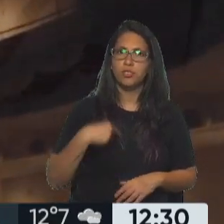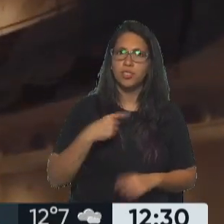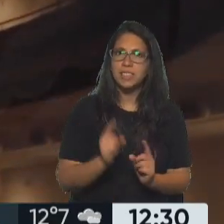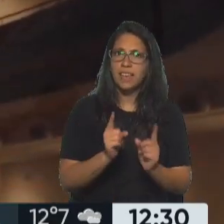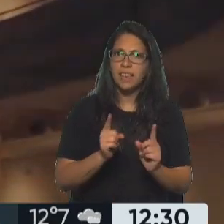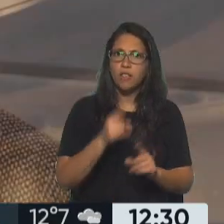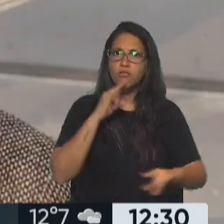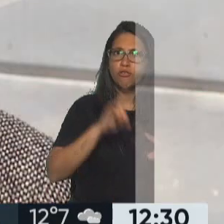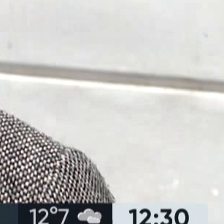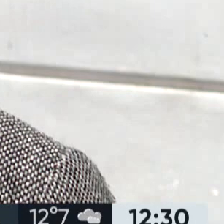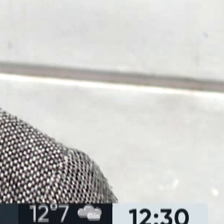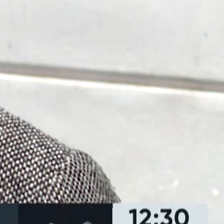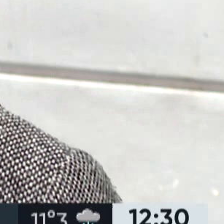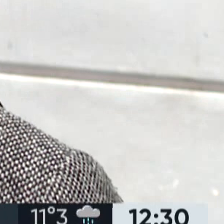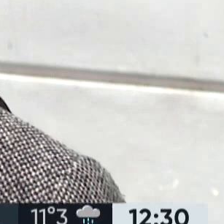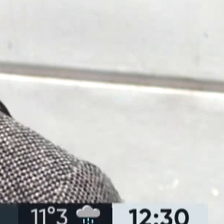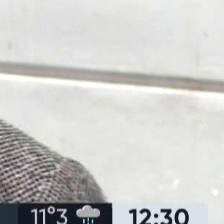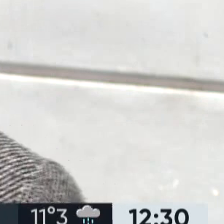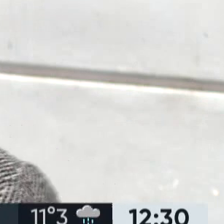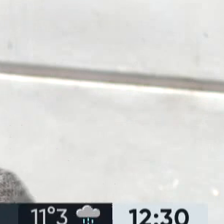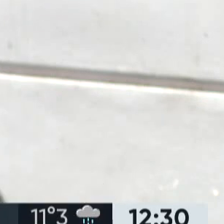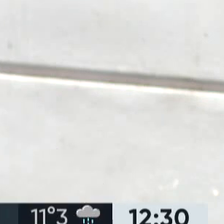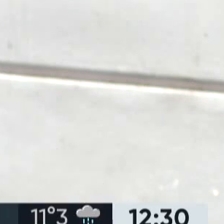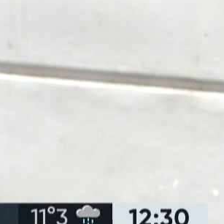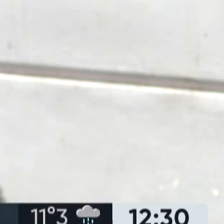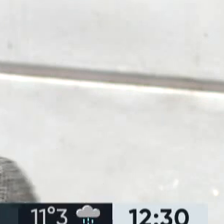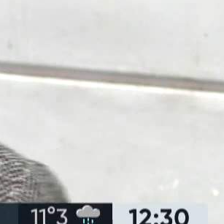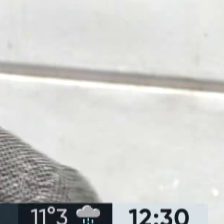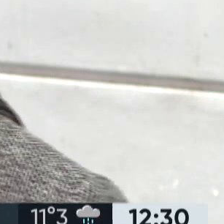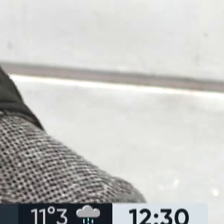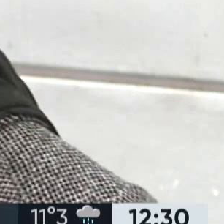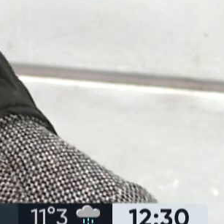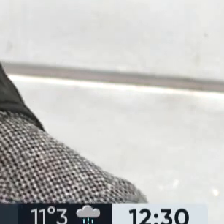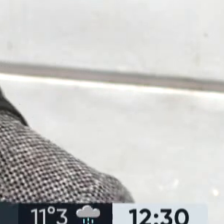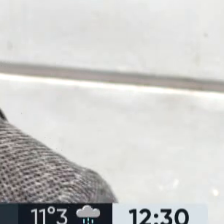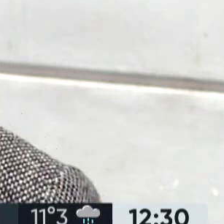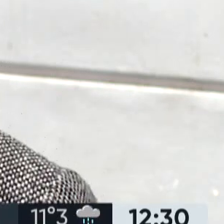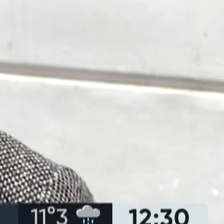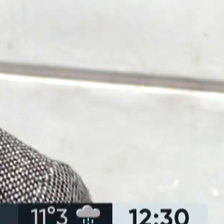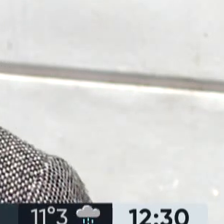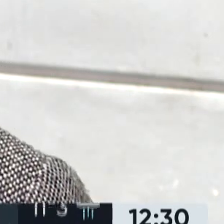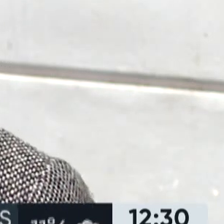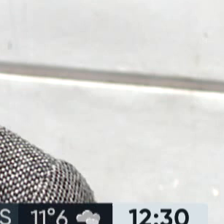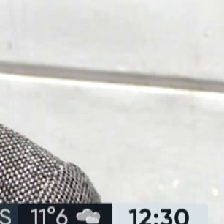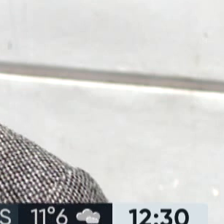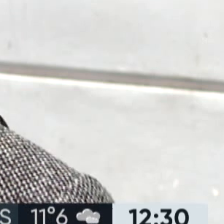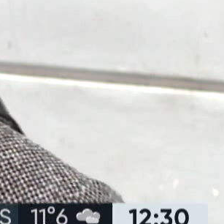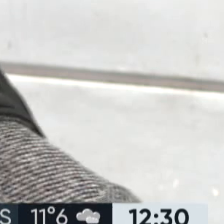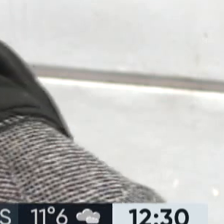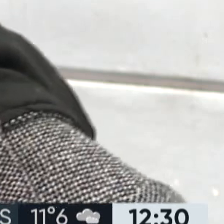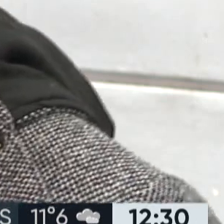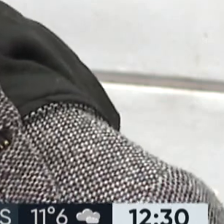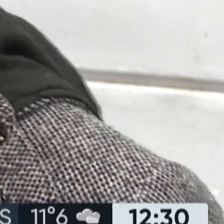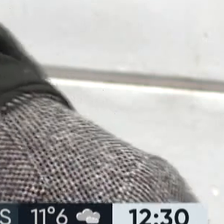conciertos. Creo que Oración del Remanso. Oración del Remanso, sí. Grabé Oración del Remanso y grabé a la abuela Emilia de Teresa Parodi también en el